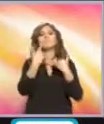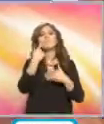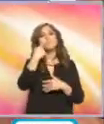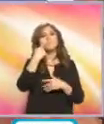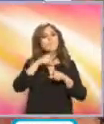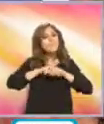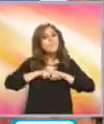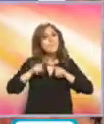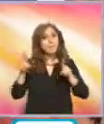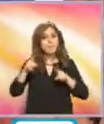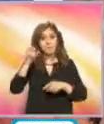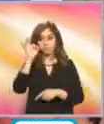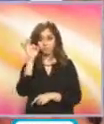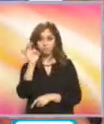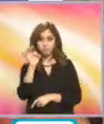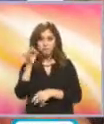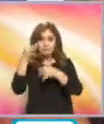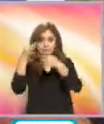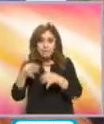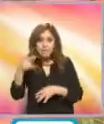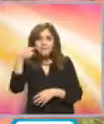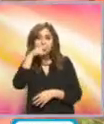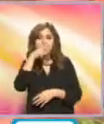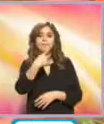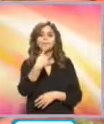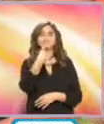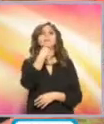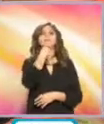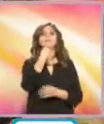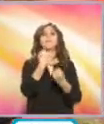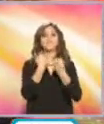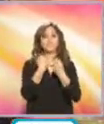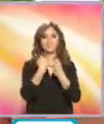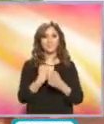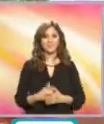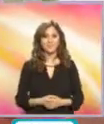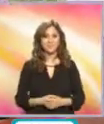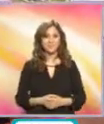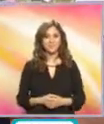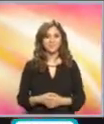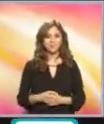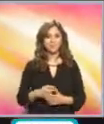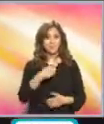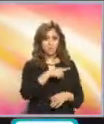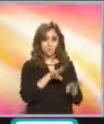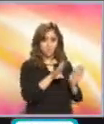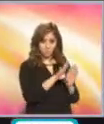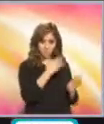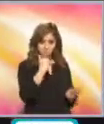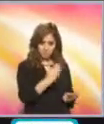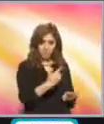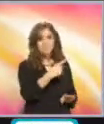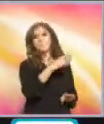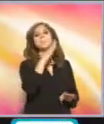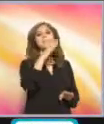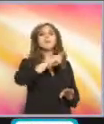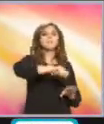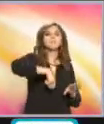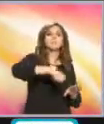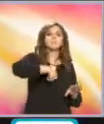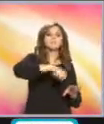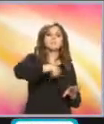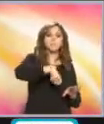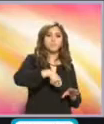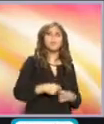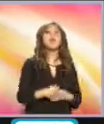nos va a aportar la misma intensidad, ¿ok? ¿Cómo Muy bien. voy, chef? Mire, mire. Ah, Me muy estoy bien. revolviendo aquí. Excelente, muy bien, Rico. Pam. Ahora, en un